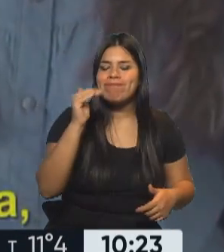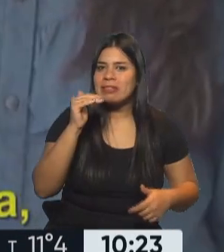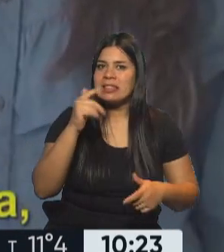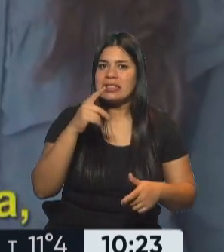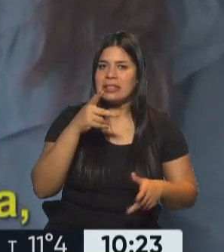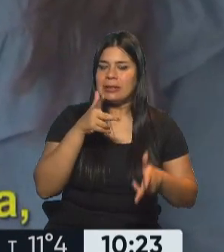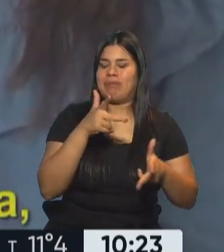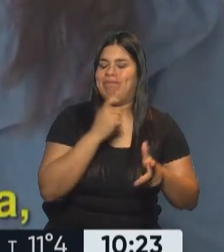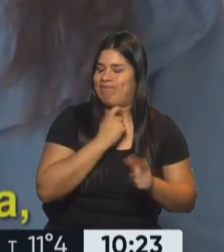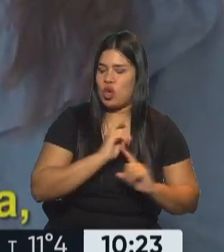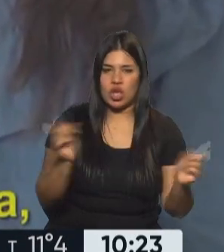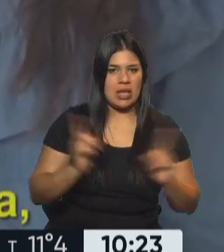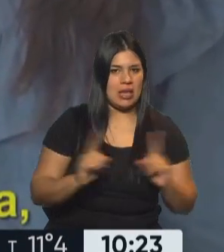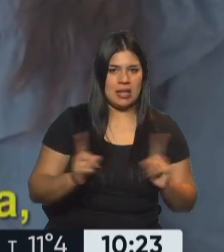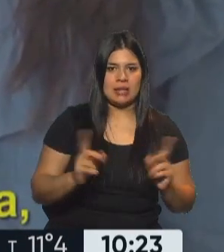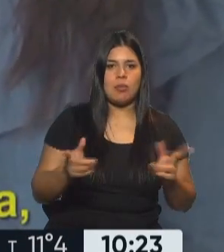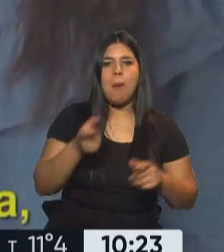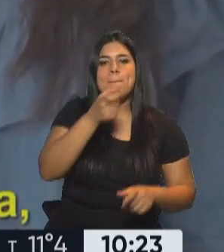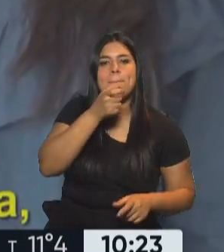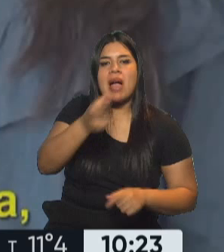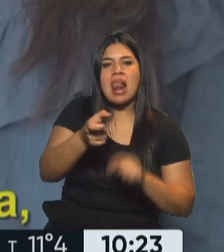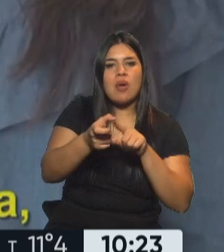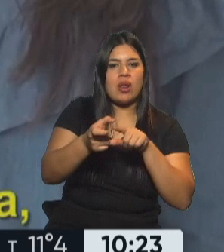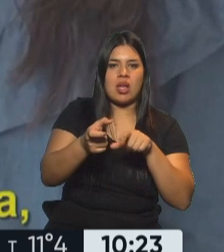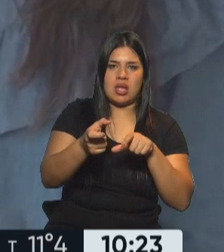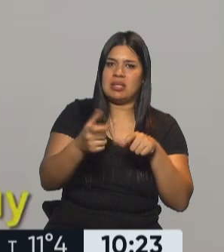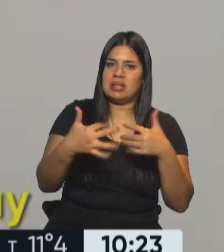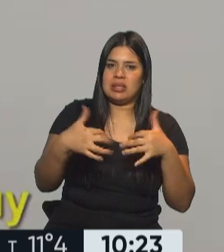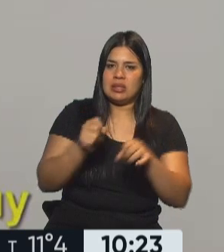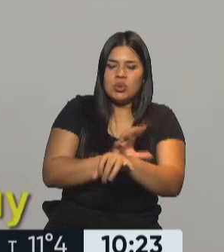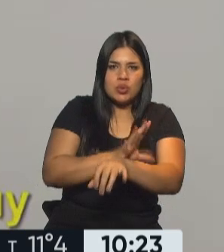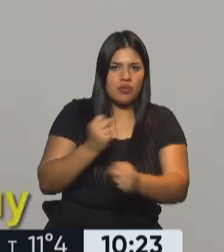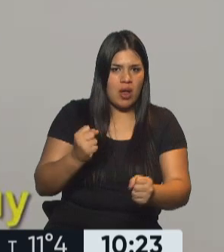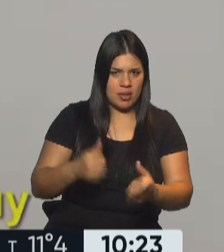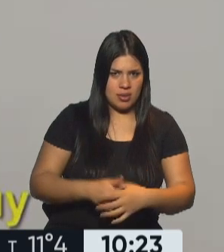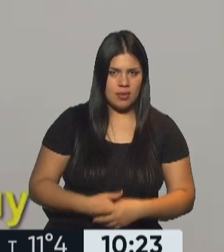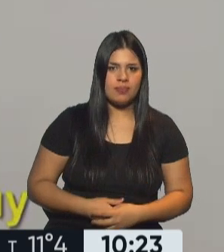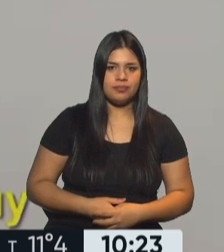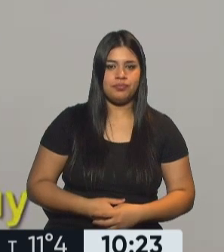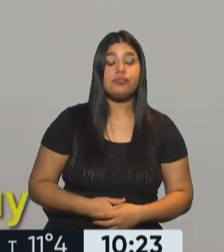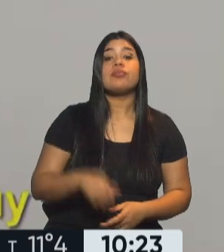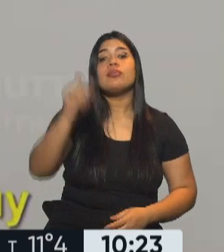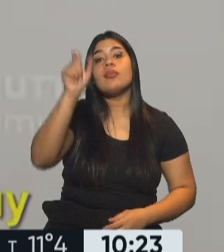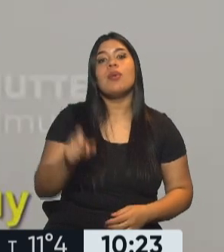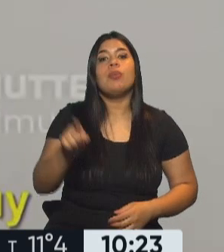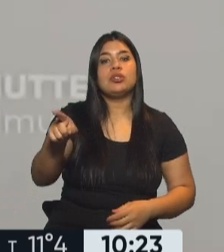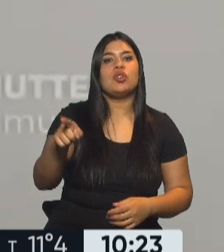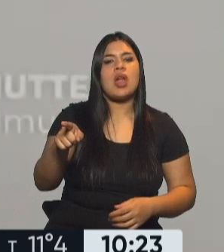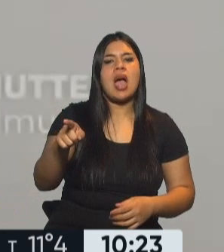pero es una palabra, fue una palabra muy fuerte siempre. Y era una persona que yo me acuerdo era muy